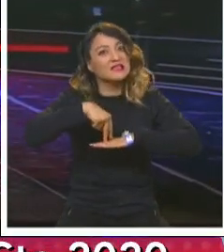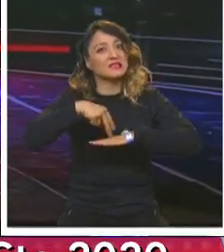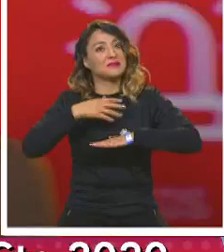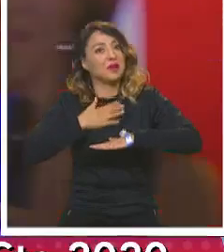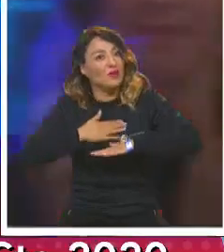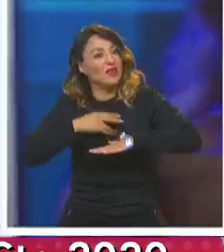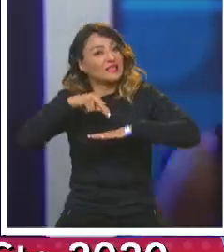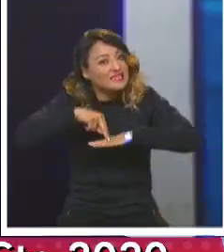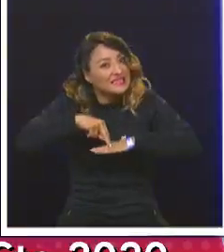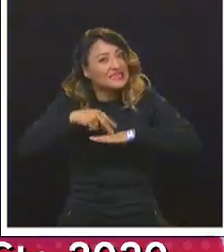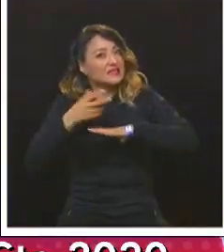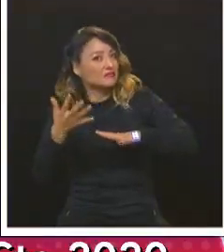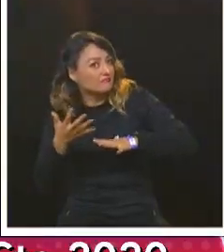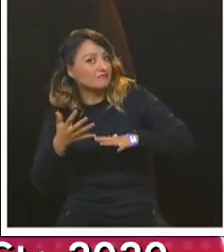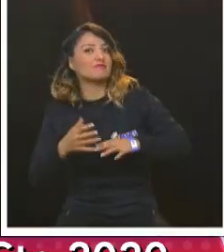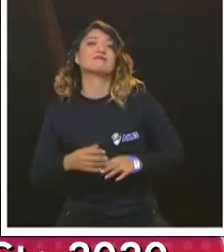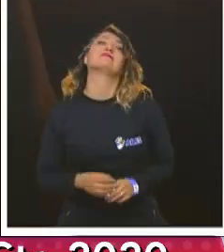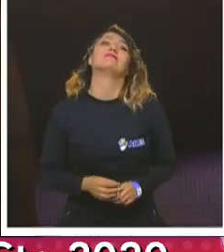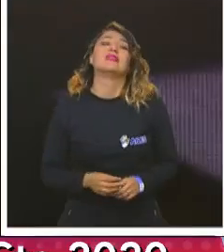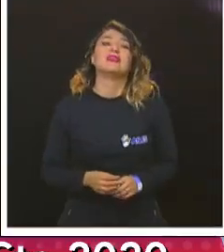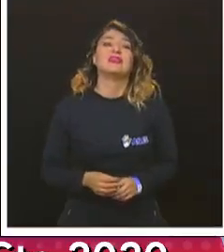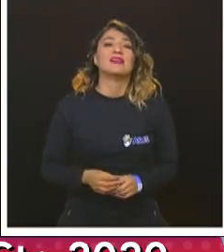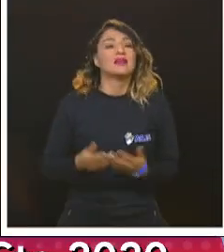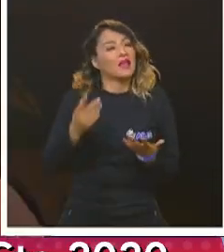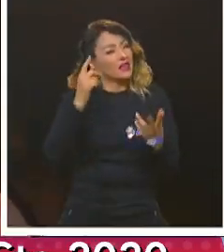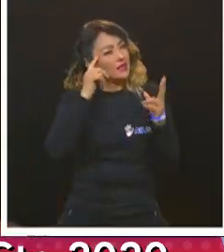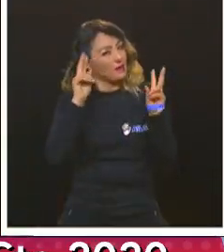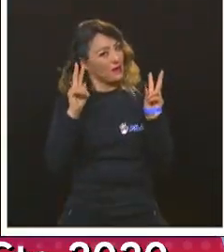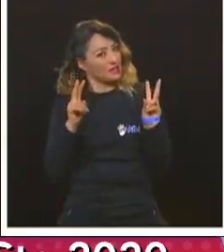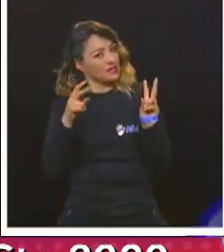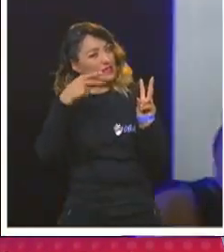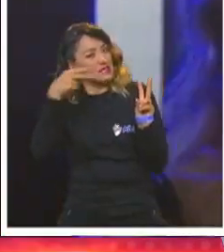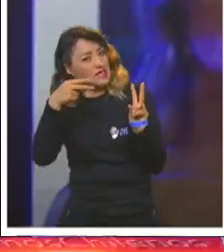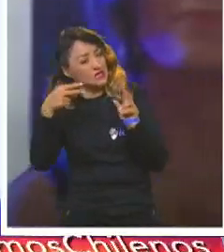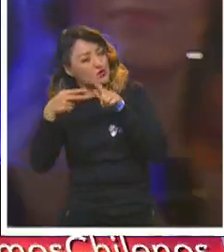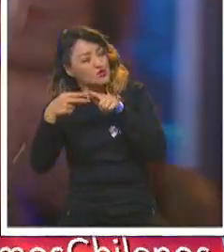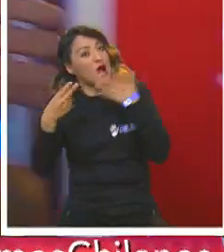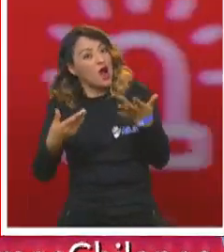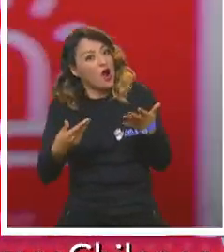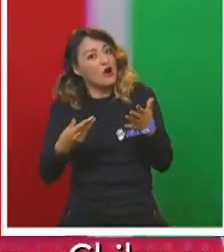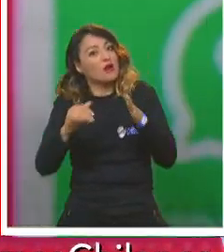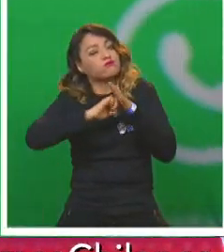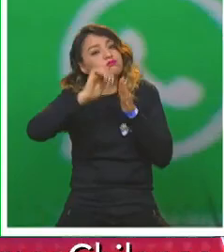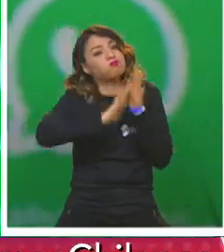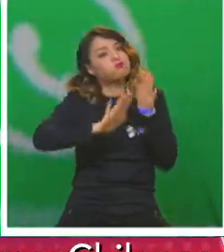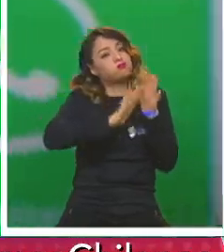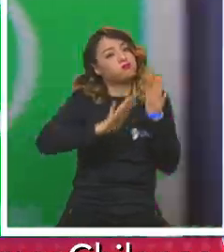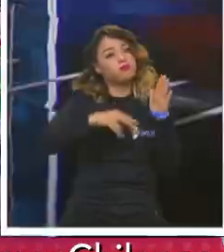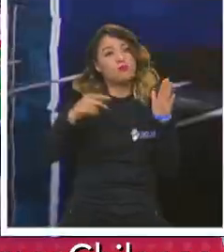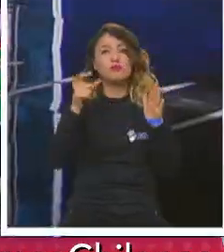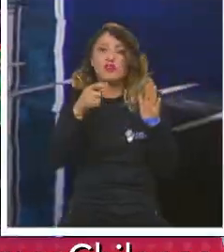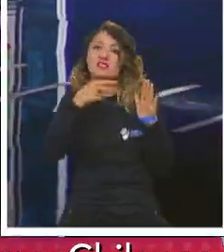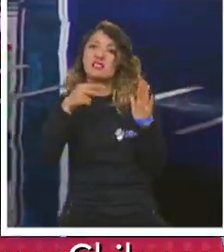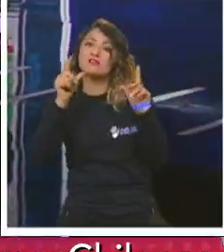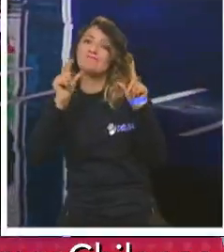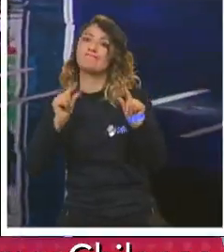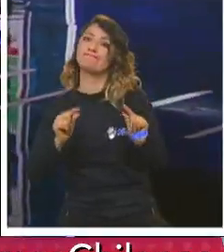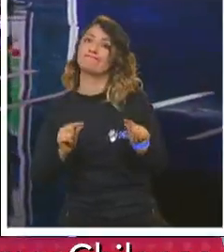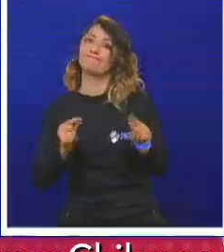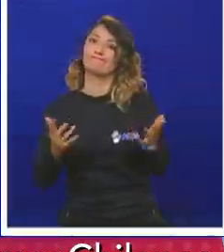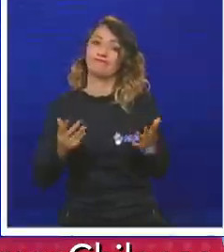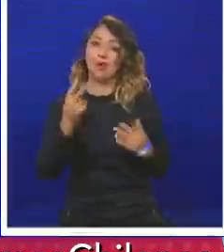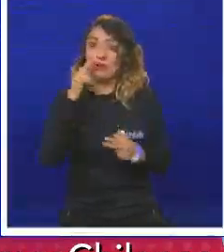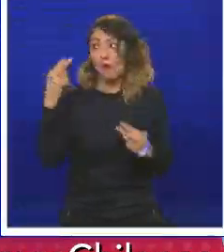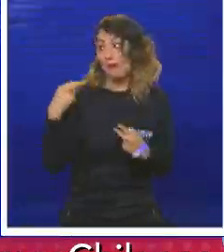El escenario. Porque igual, hablemos también, claro, el sexo con toda la cuarentena como que ha disminuido, no sé. No, me mires a mí. Yo con la